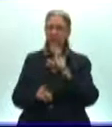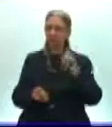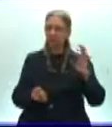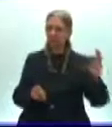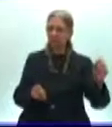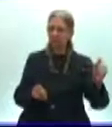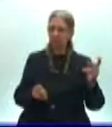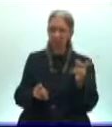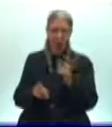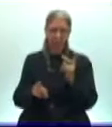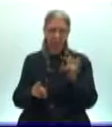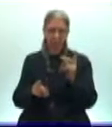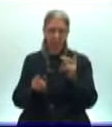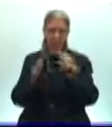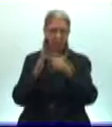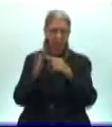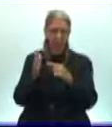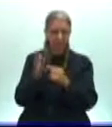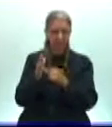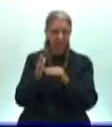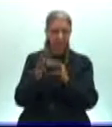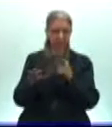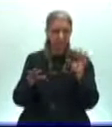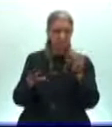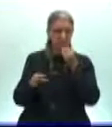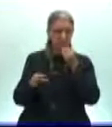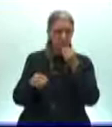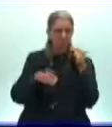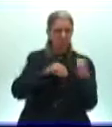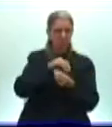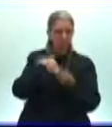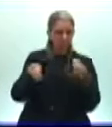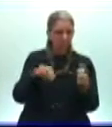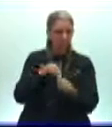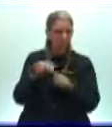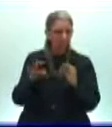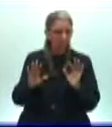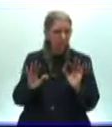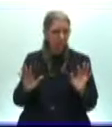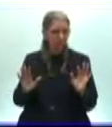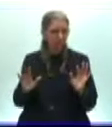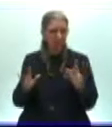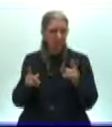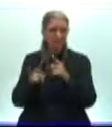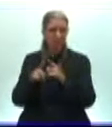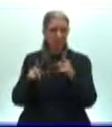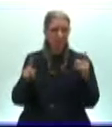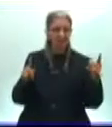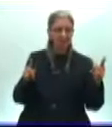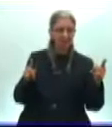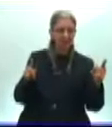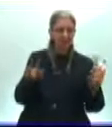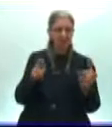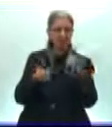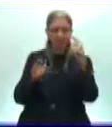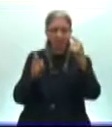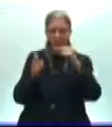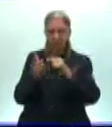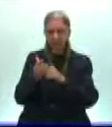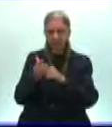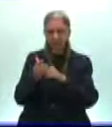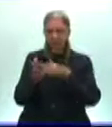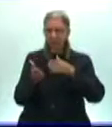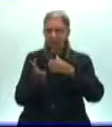dos elementos, entonces ya podríamos sustituir en la fórmula de distancia de un punto a una